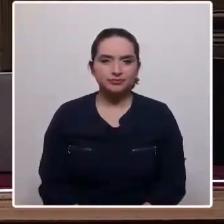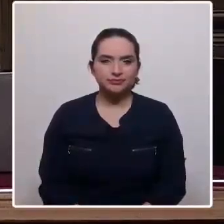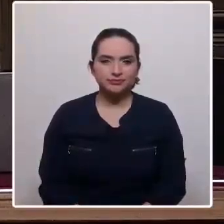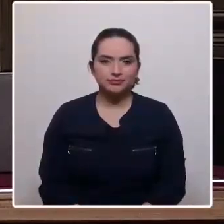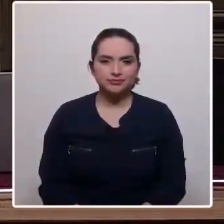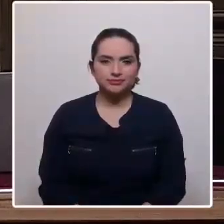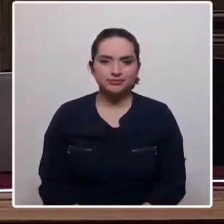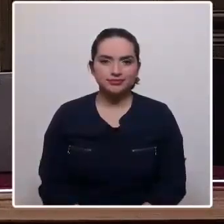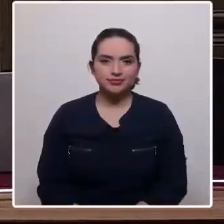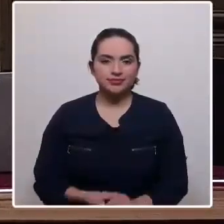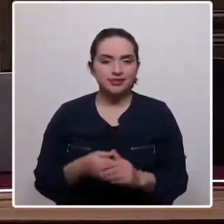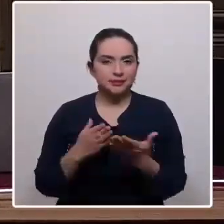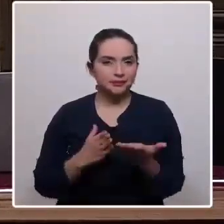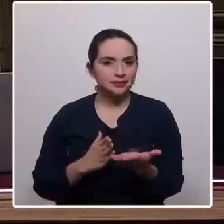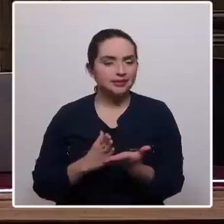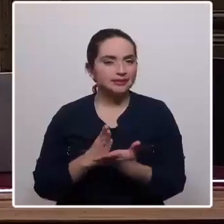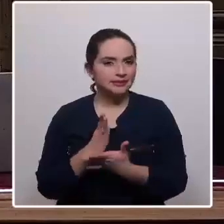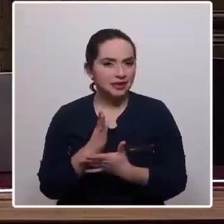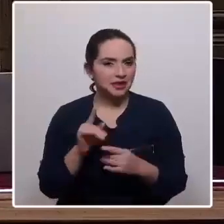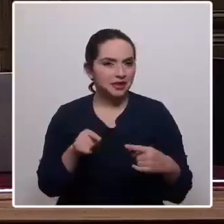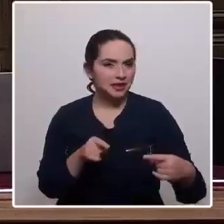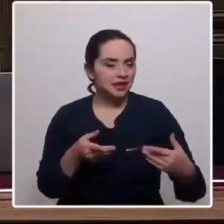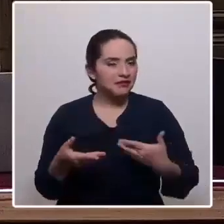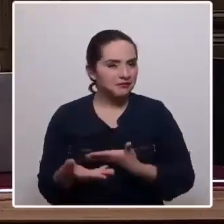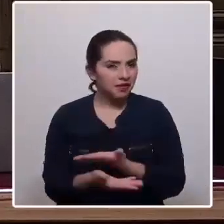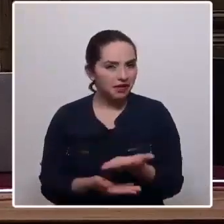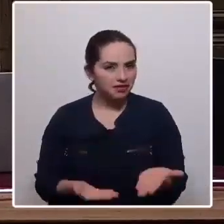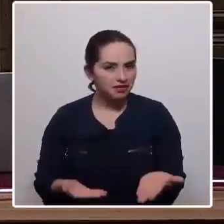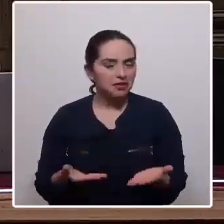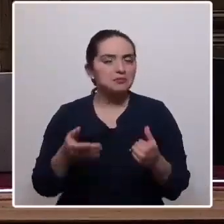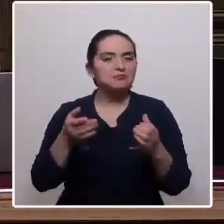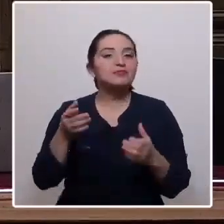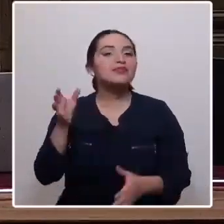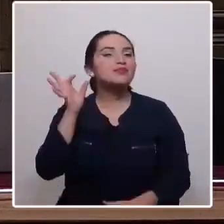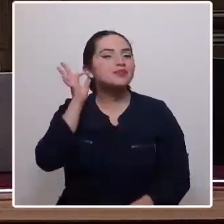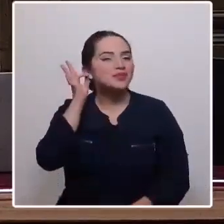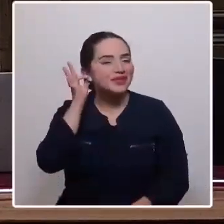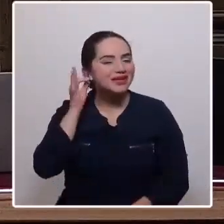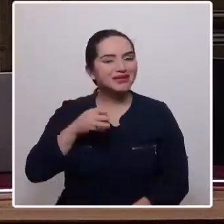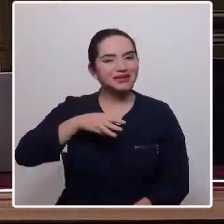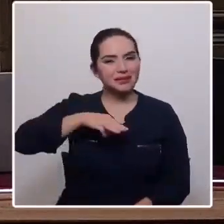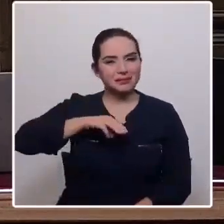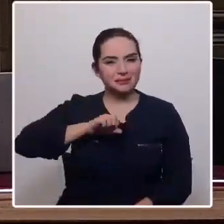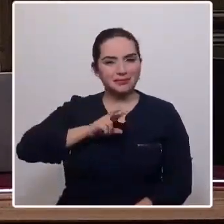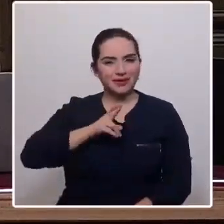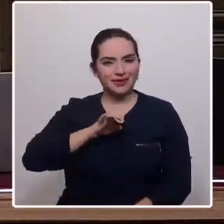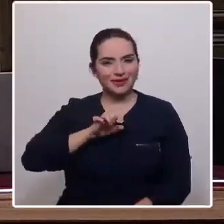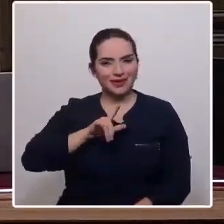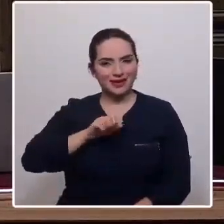Para empezar el debate, tiene la palabra la convencional Mariela Cerey.